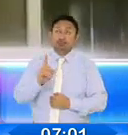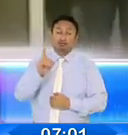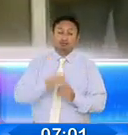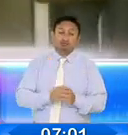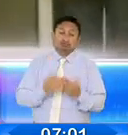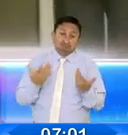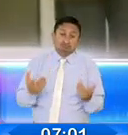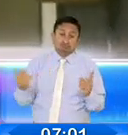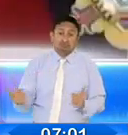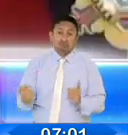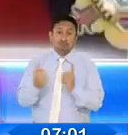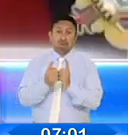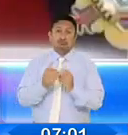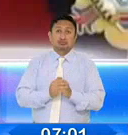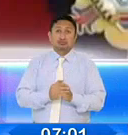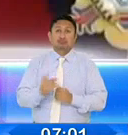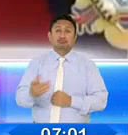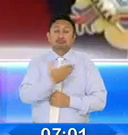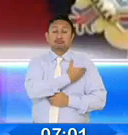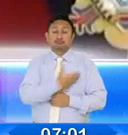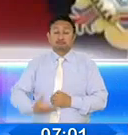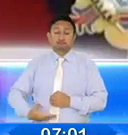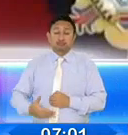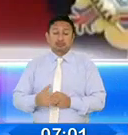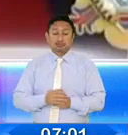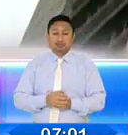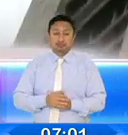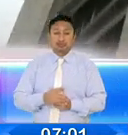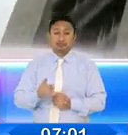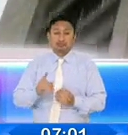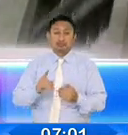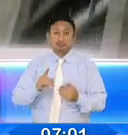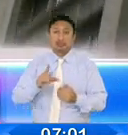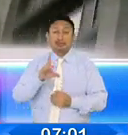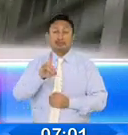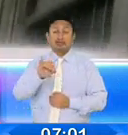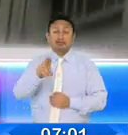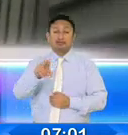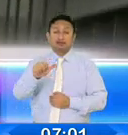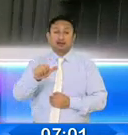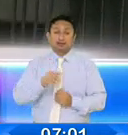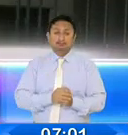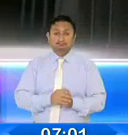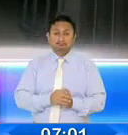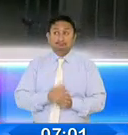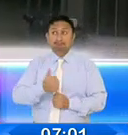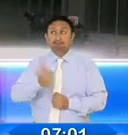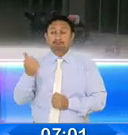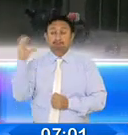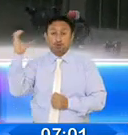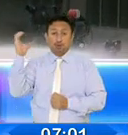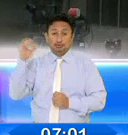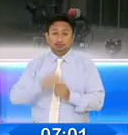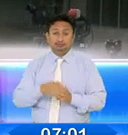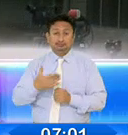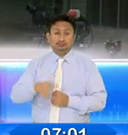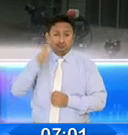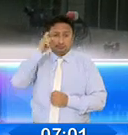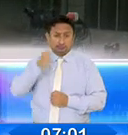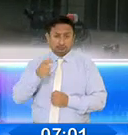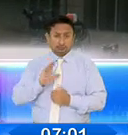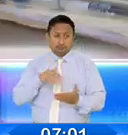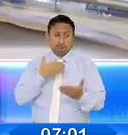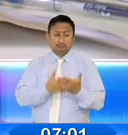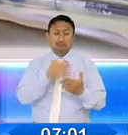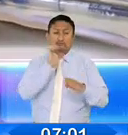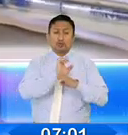par ecuatoriana, la doctora Diana Salazar. Según información obtenida del vecino país, el fiscal Francisco Barbosa llegó al Ecuador para